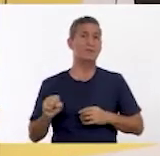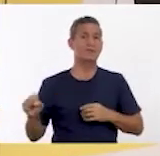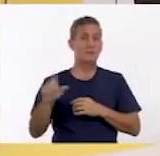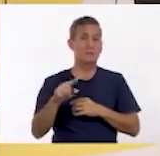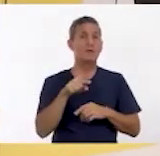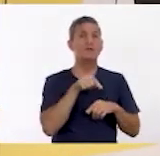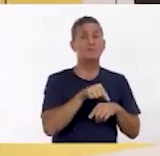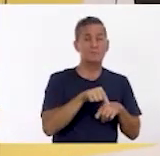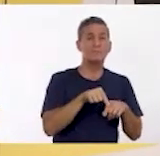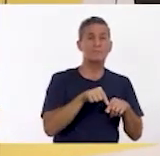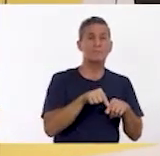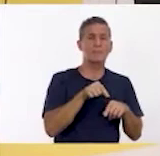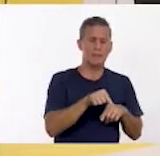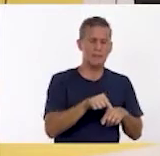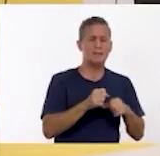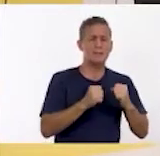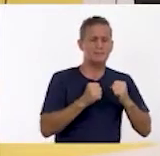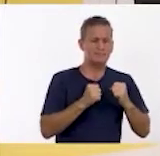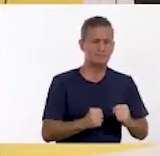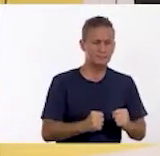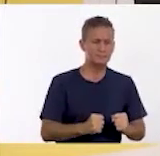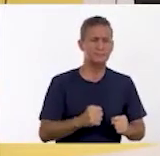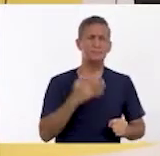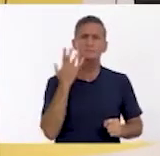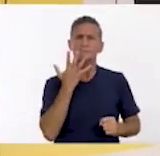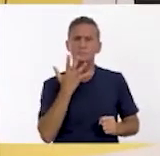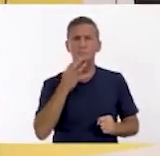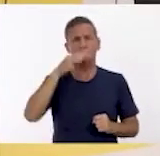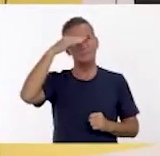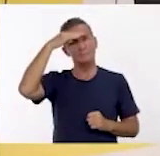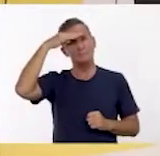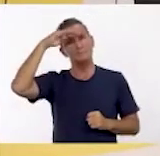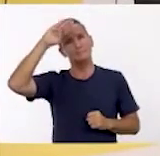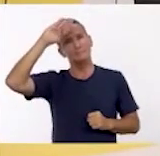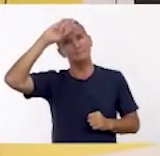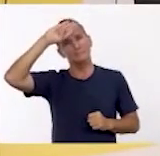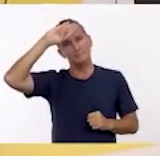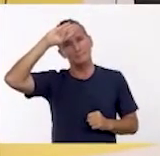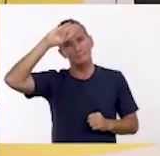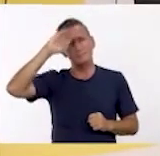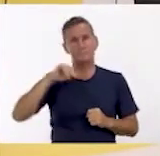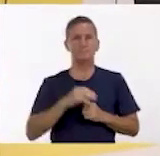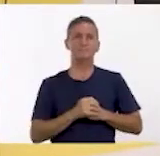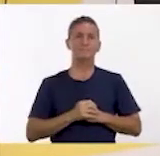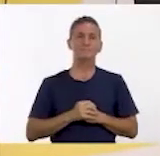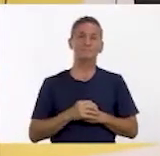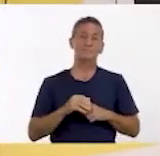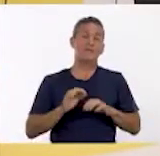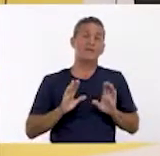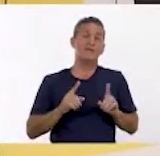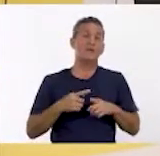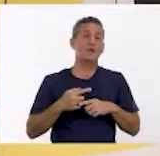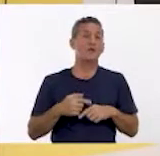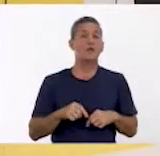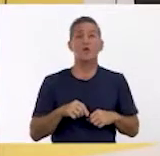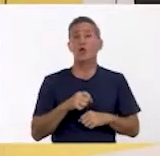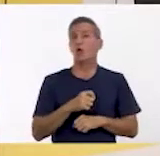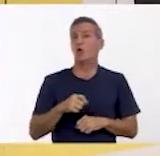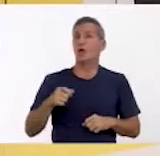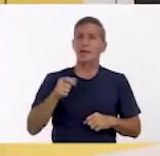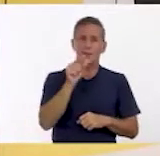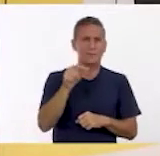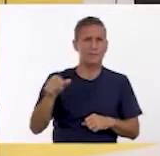que van a quedar, ahí permanece Cuba. a pesar del dolor de los